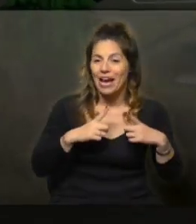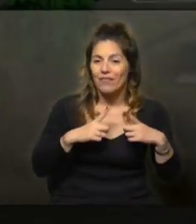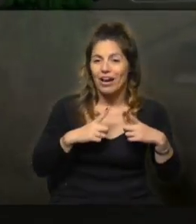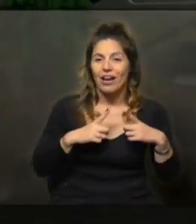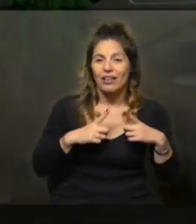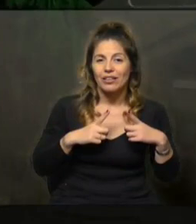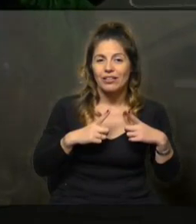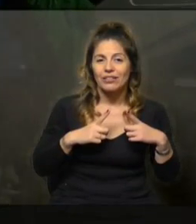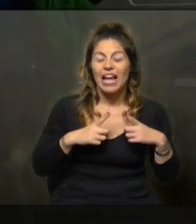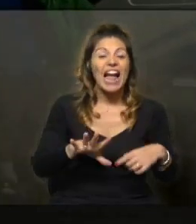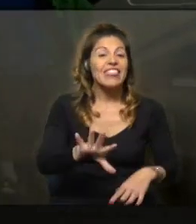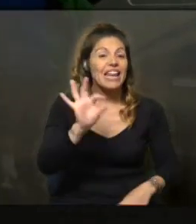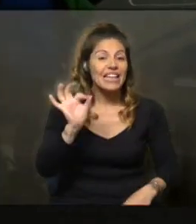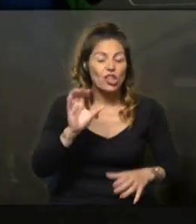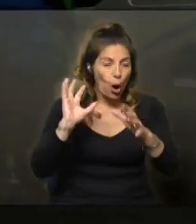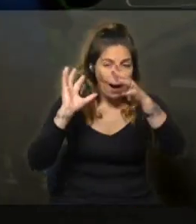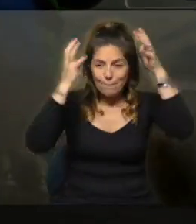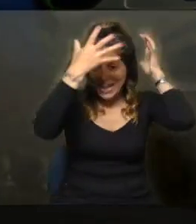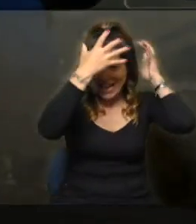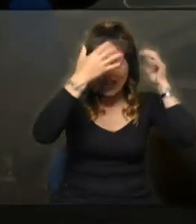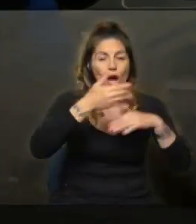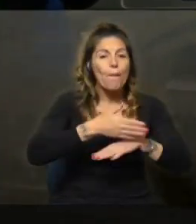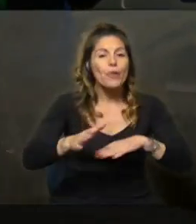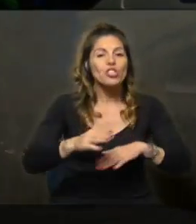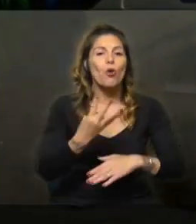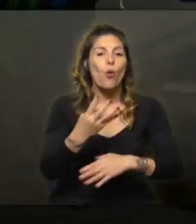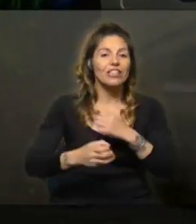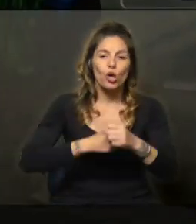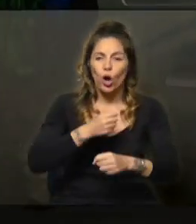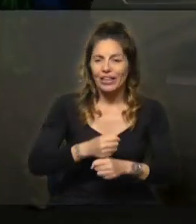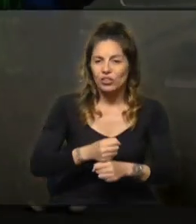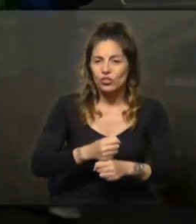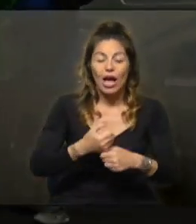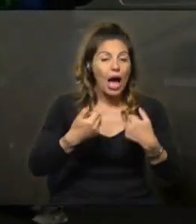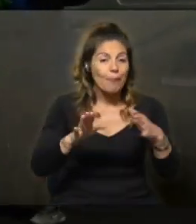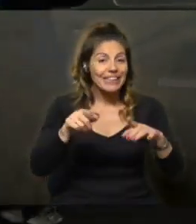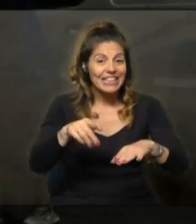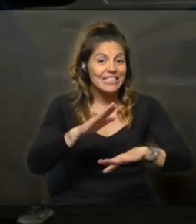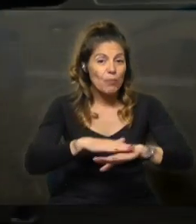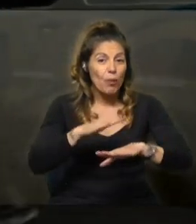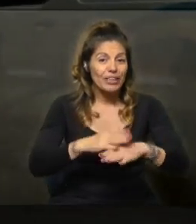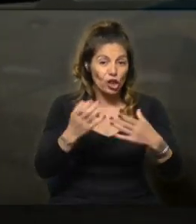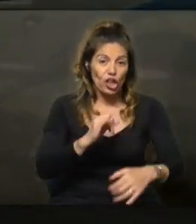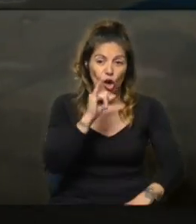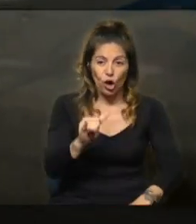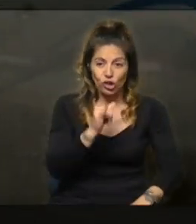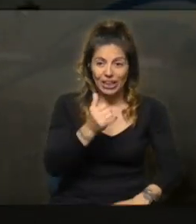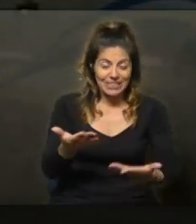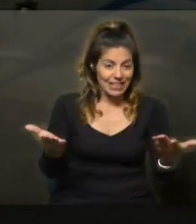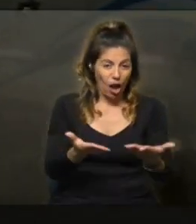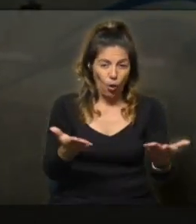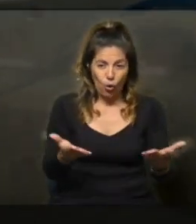han elegido a Miley por los próximos 4 años y a partir de ese momento quiero contarles en este momento por